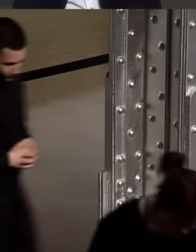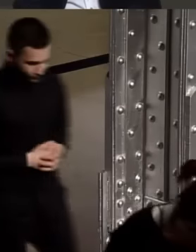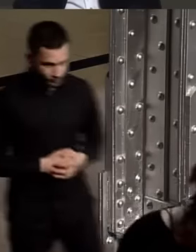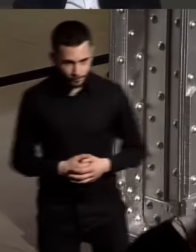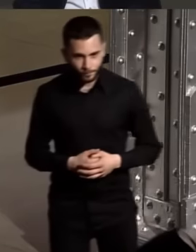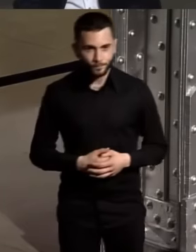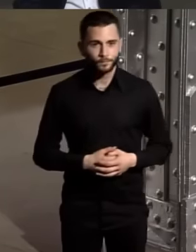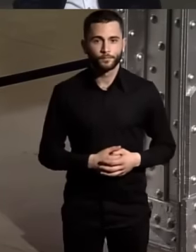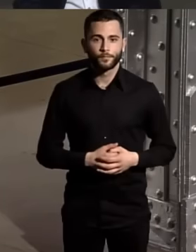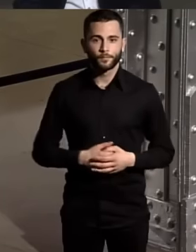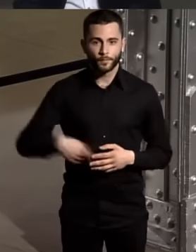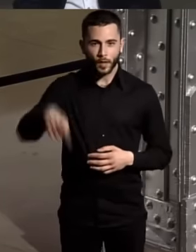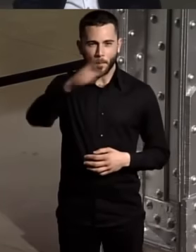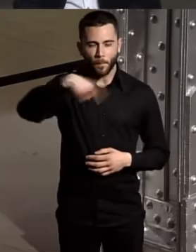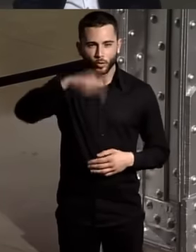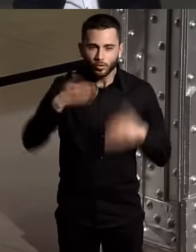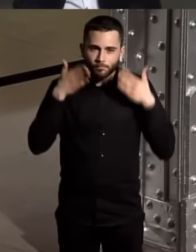os